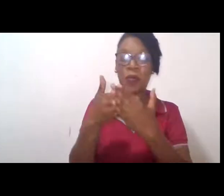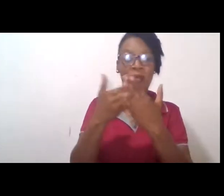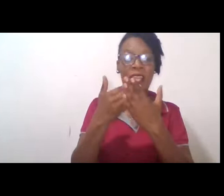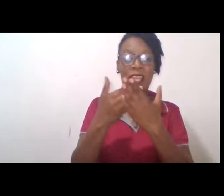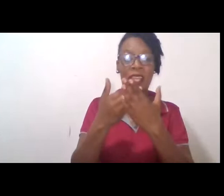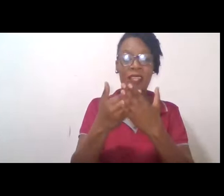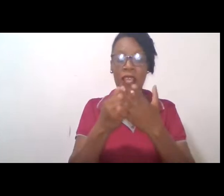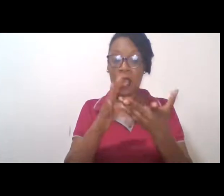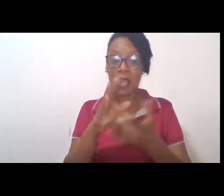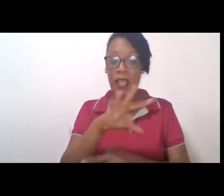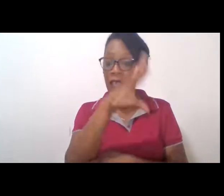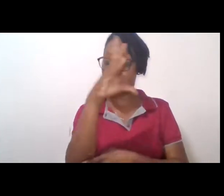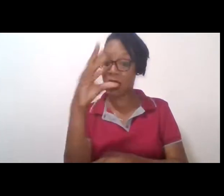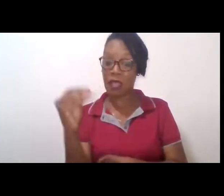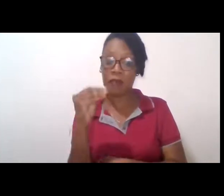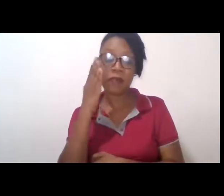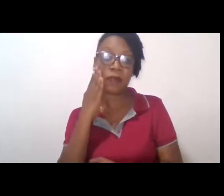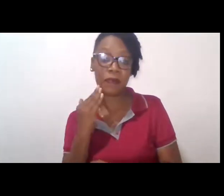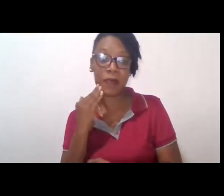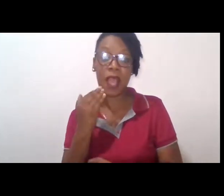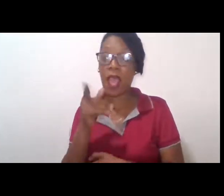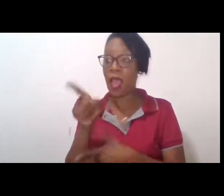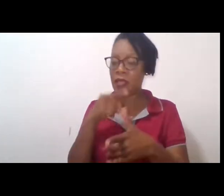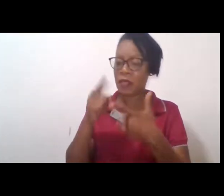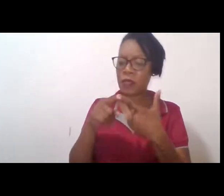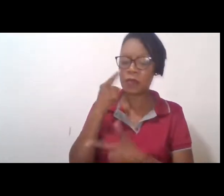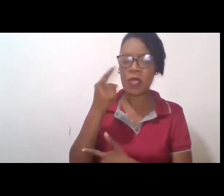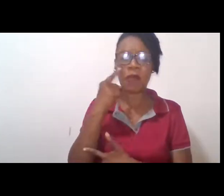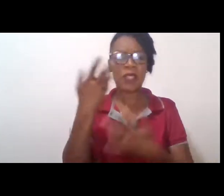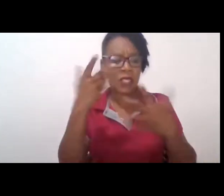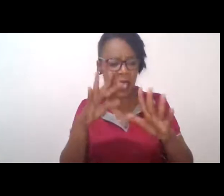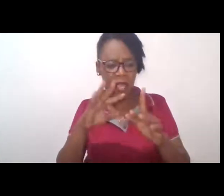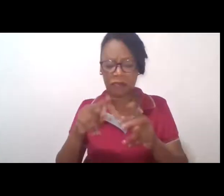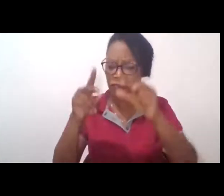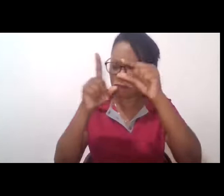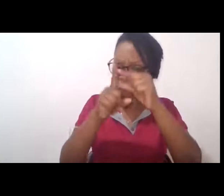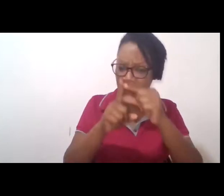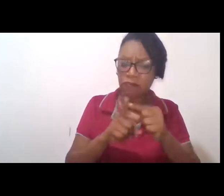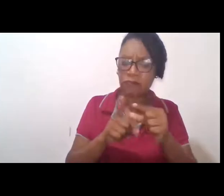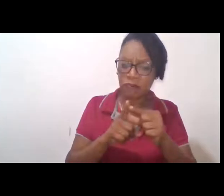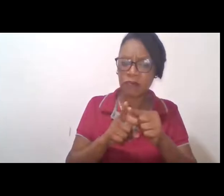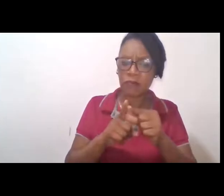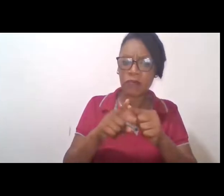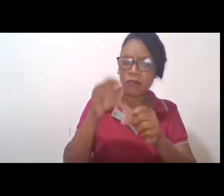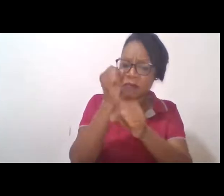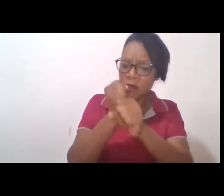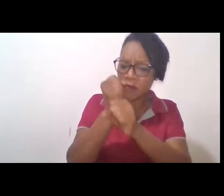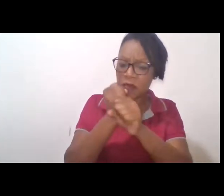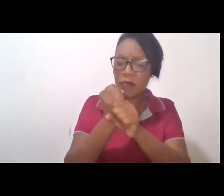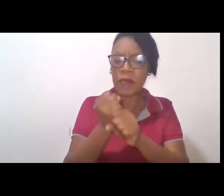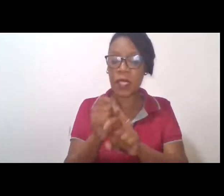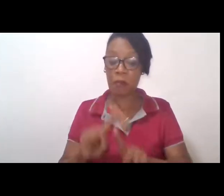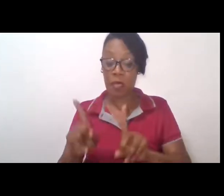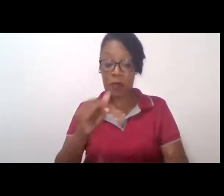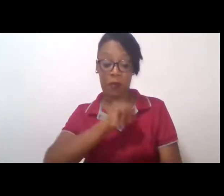la diáspora afro, nos encontramos que ya hay preconceptos construidos, ¿verdad? El problema es que nuestra